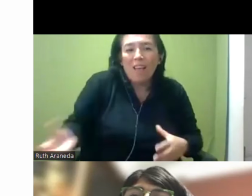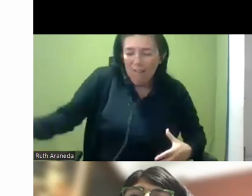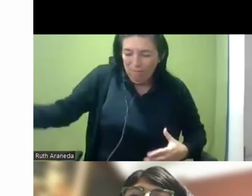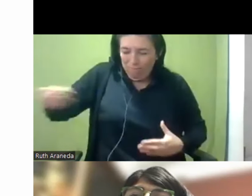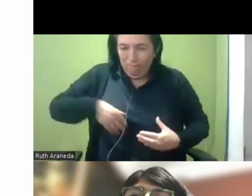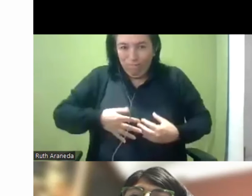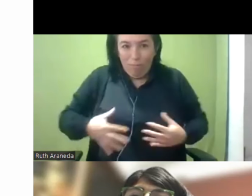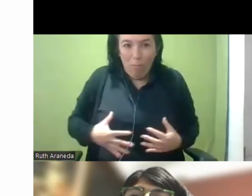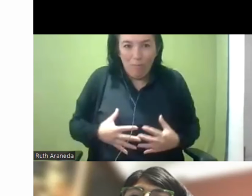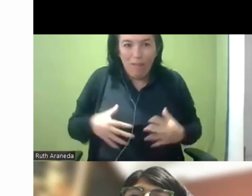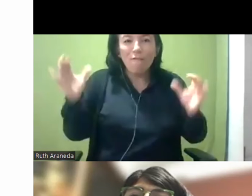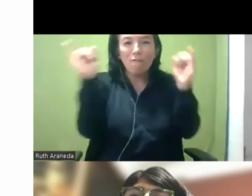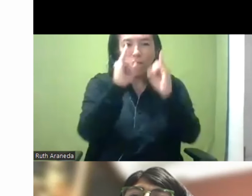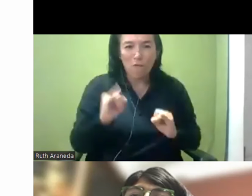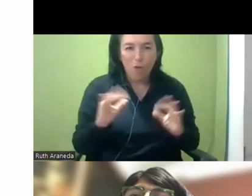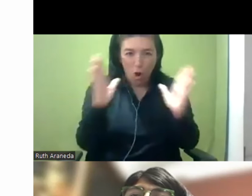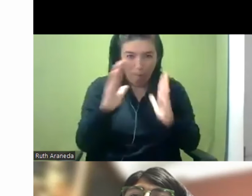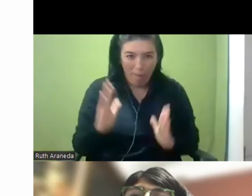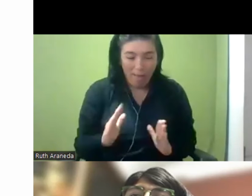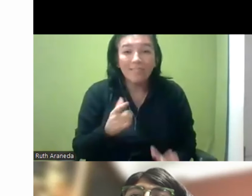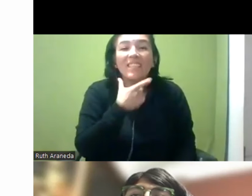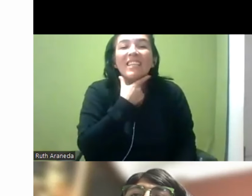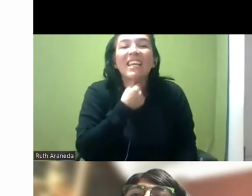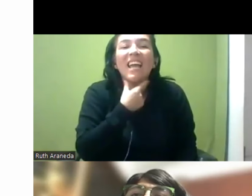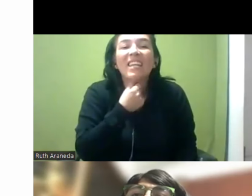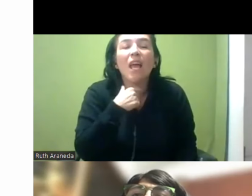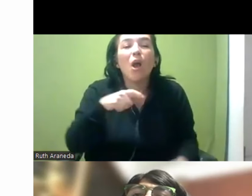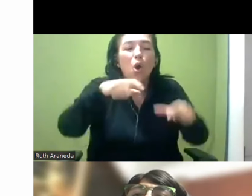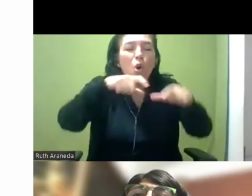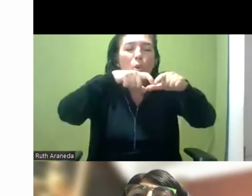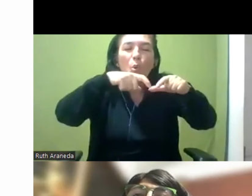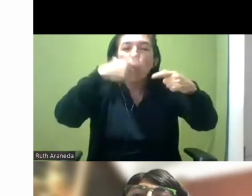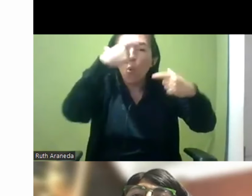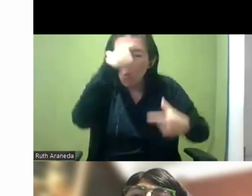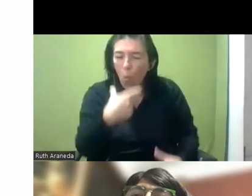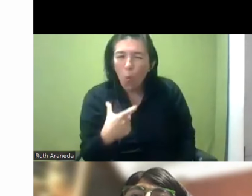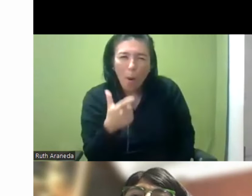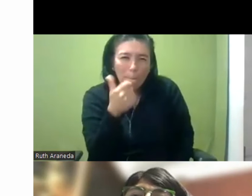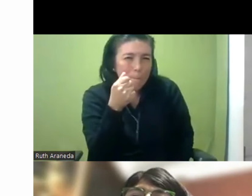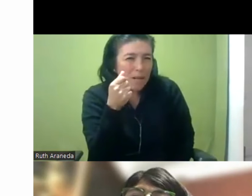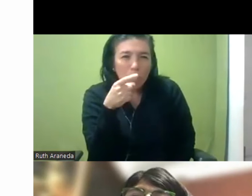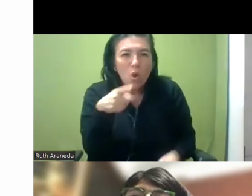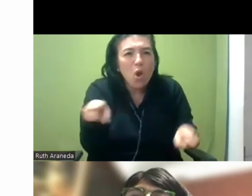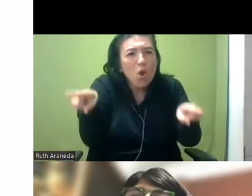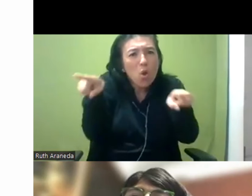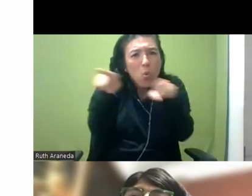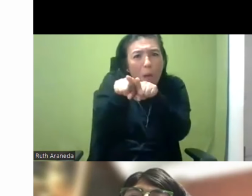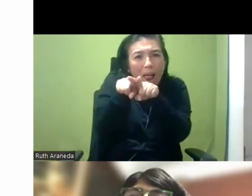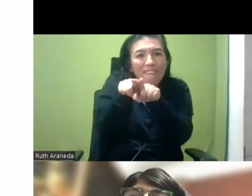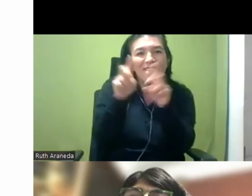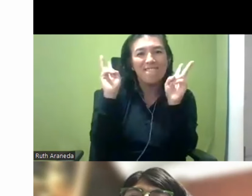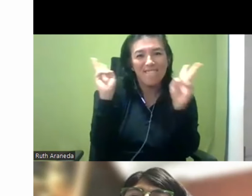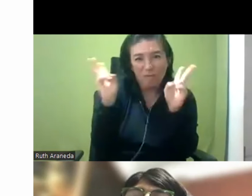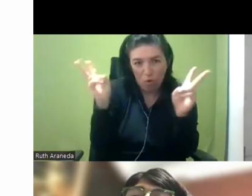Querían que el cuerpo se conservase lo más semejante, lo más parecido a un ser vivo.